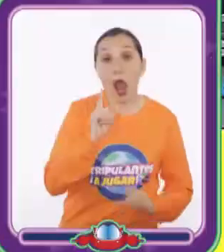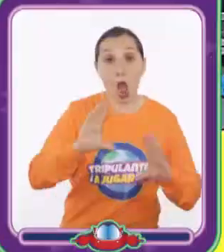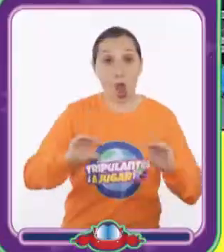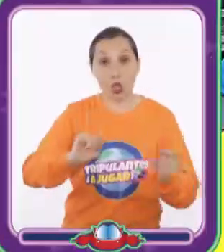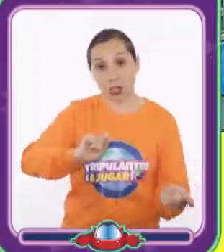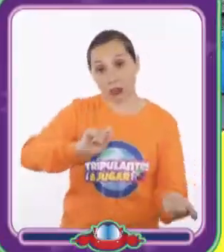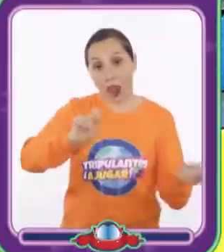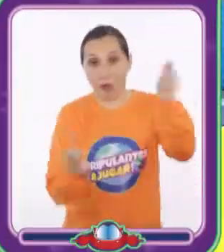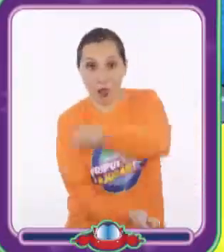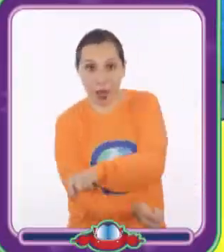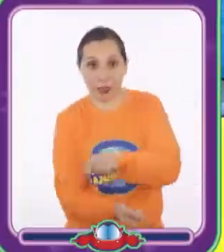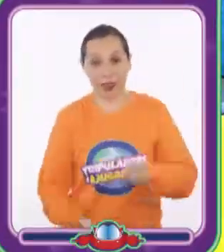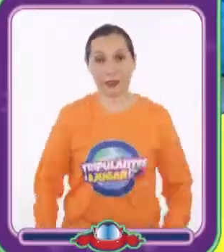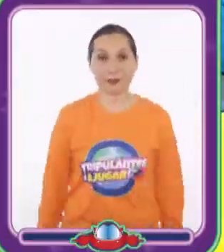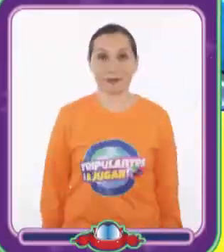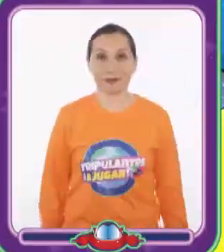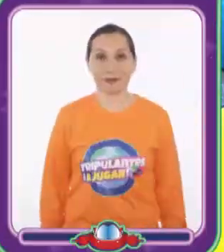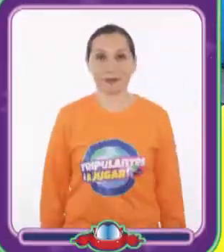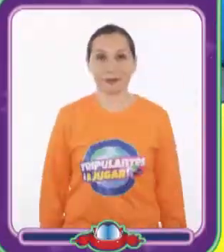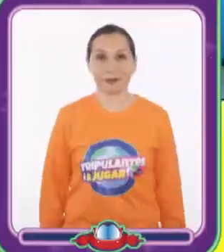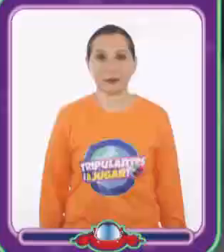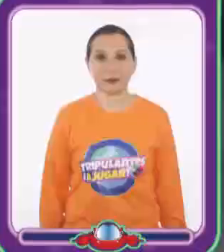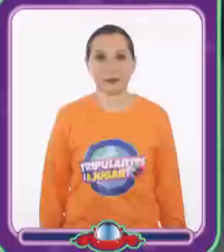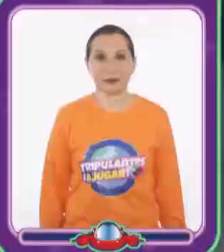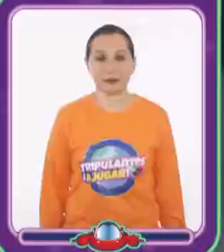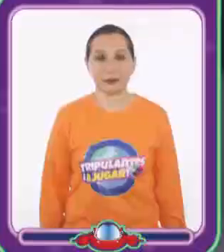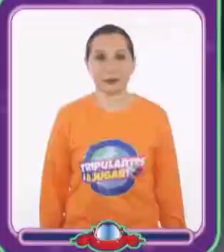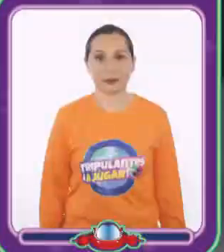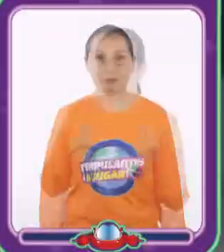sobre cuál cojín quiere dar vuelta.